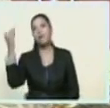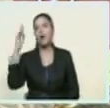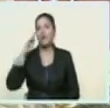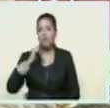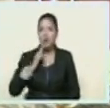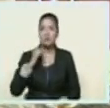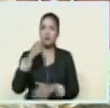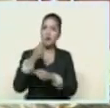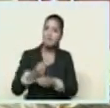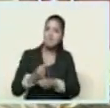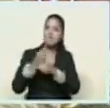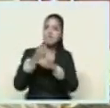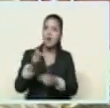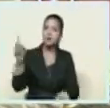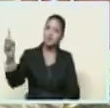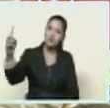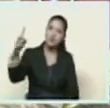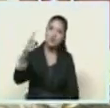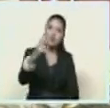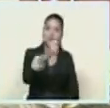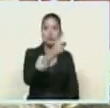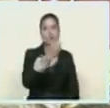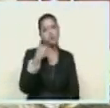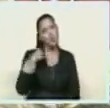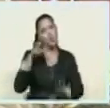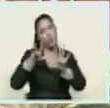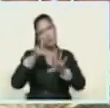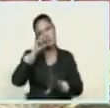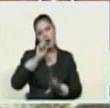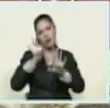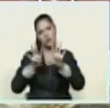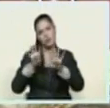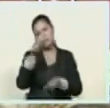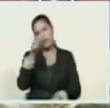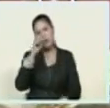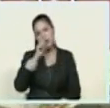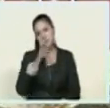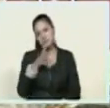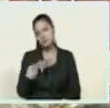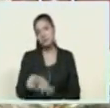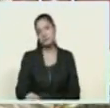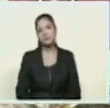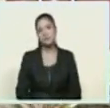bolívar cabalgando por ahí cuando tenía ocho años diez años